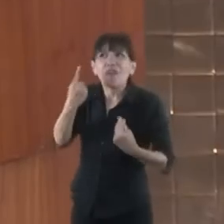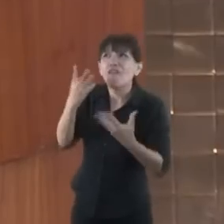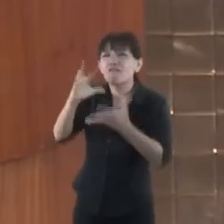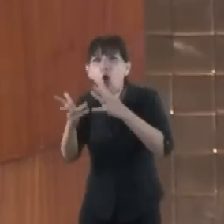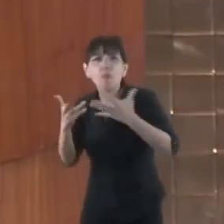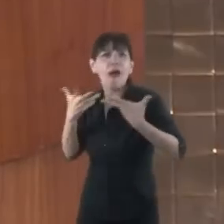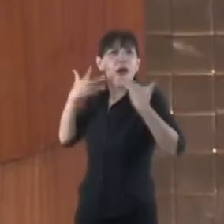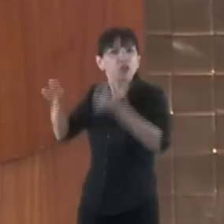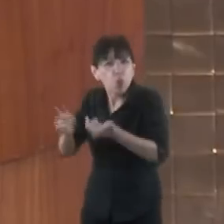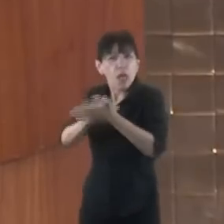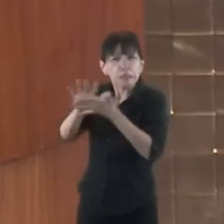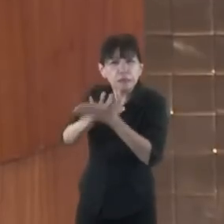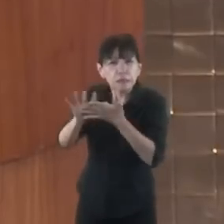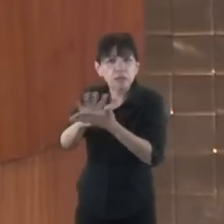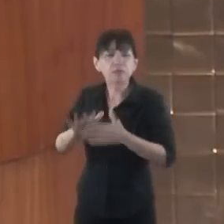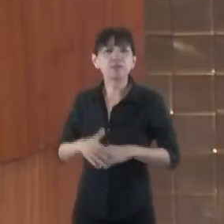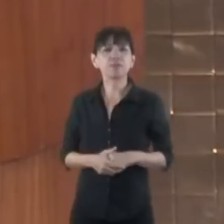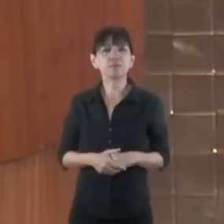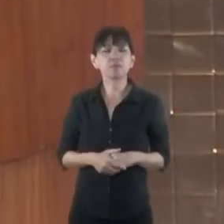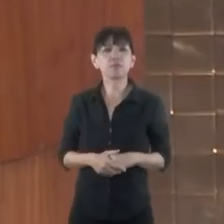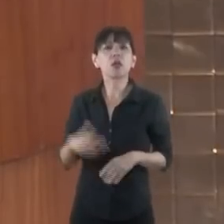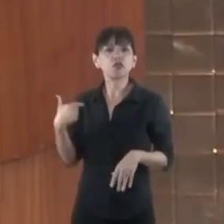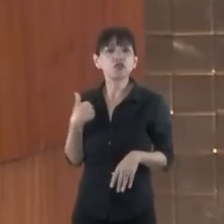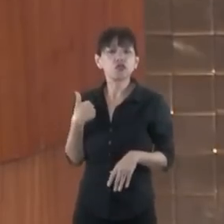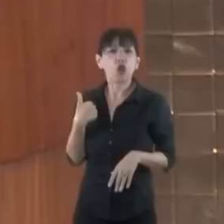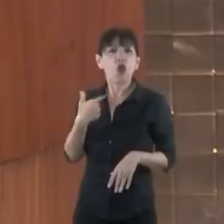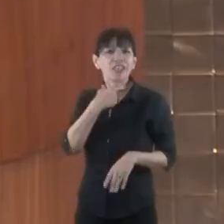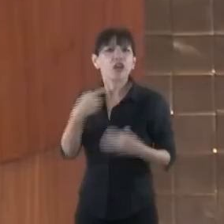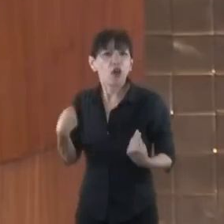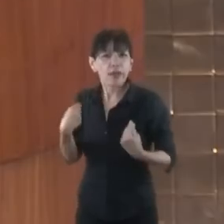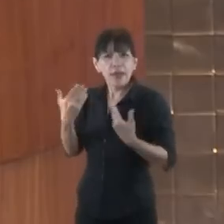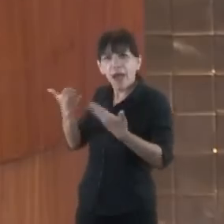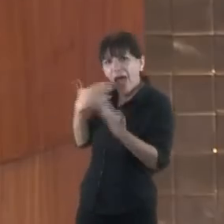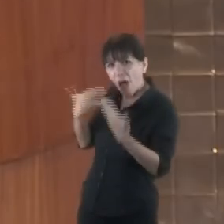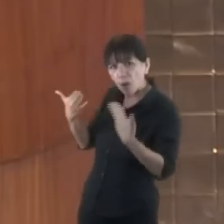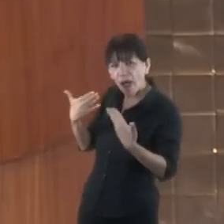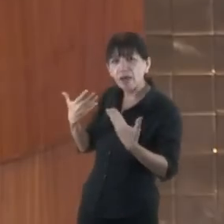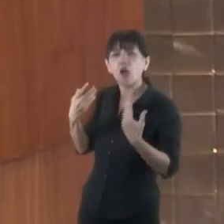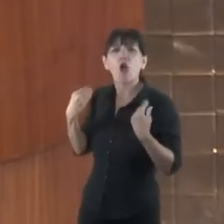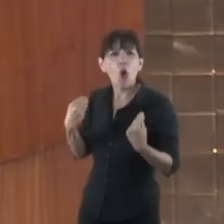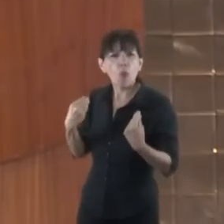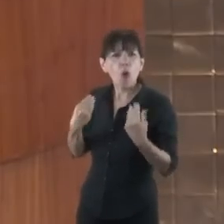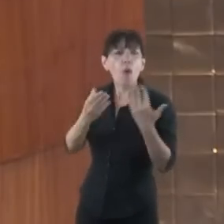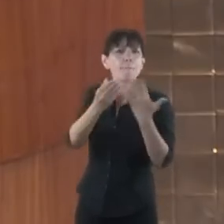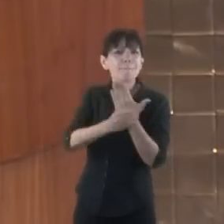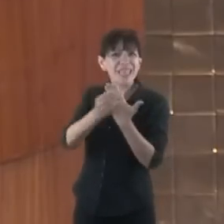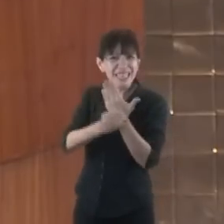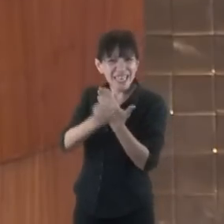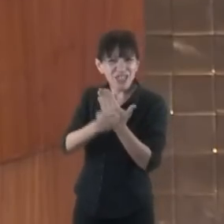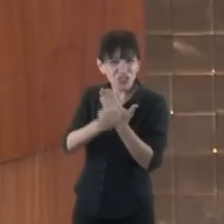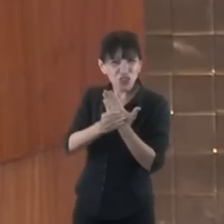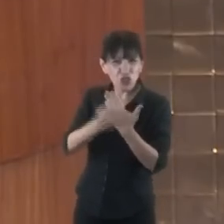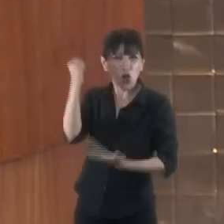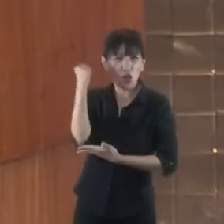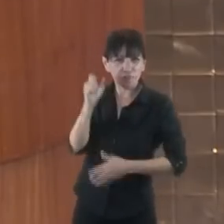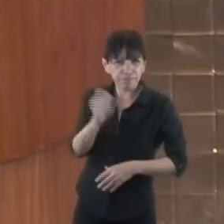Eu pretendo conversar. Yo tengo la intención de charlar de meu ministro da Fazenda, a través de mi ministro de Hacienda con o